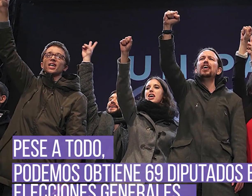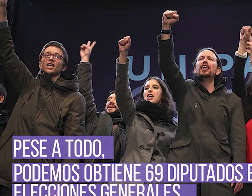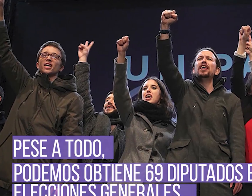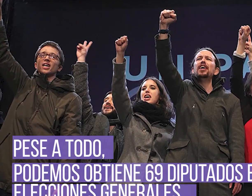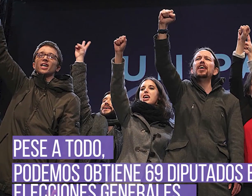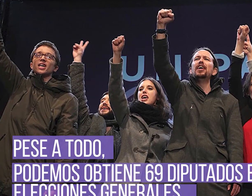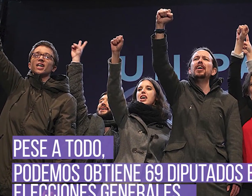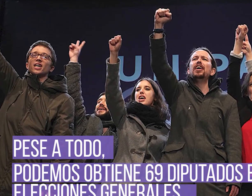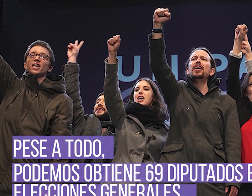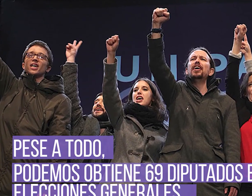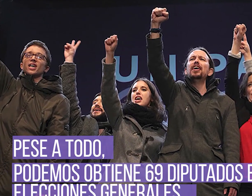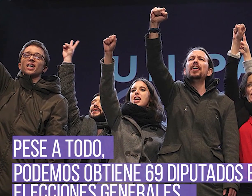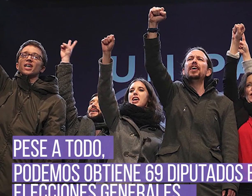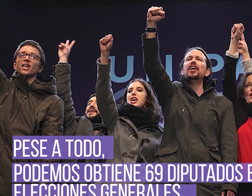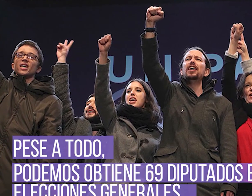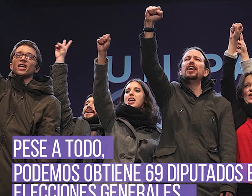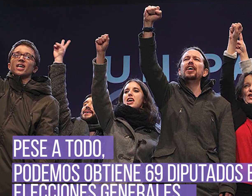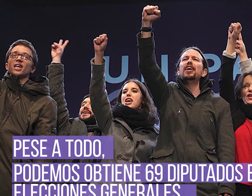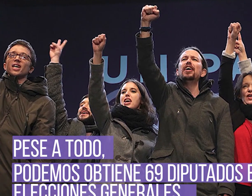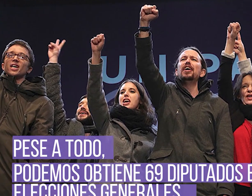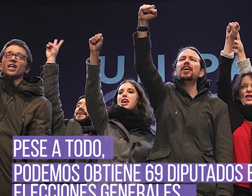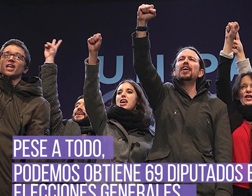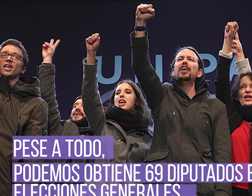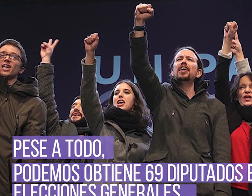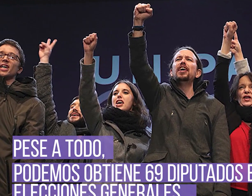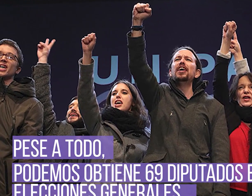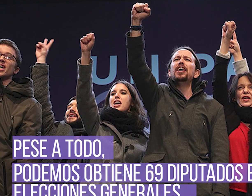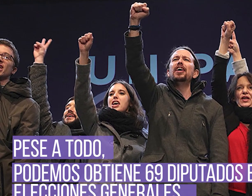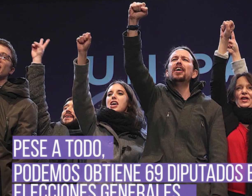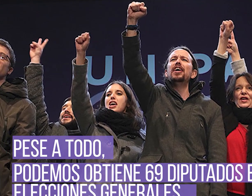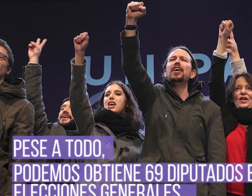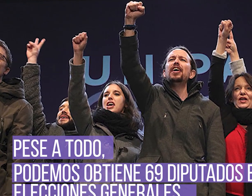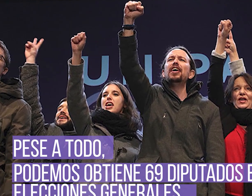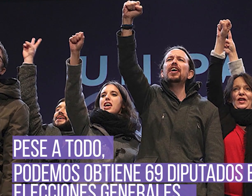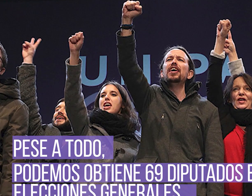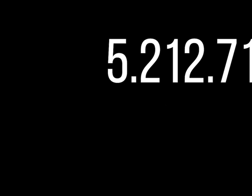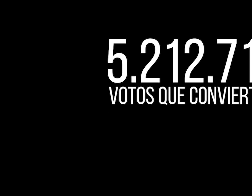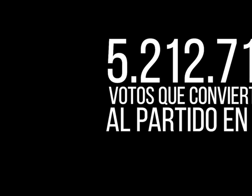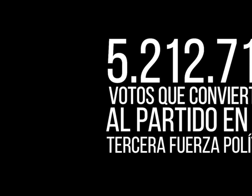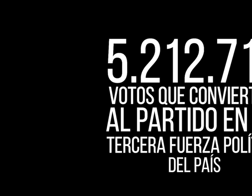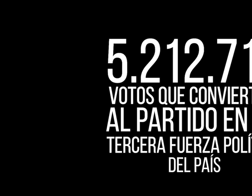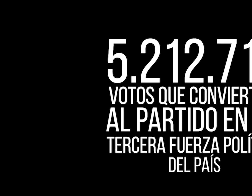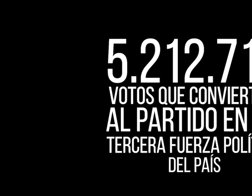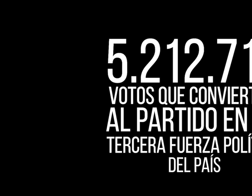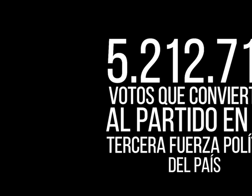Y lo tienes claro, algo tiene que cambiar.